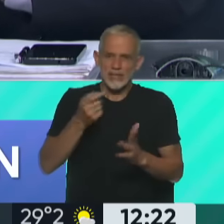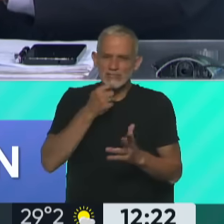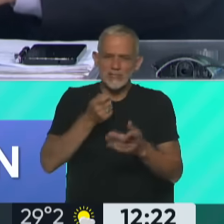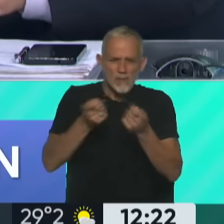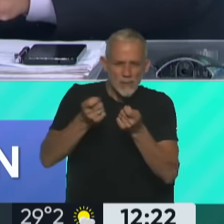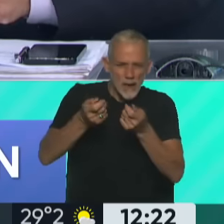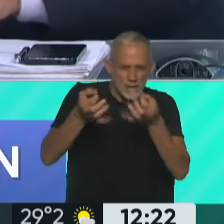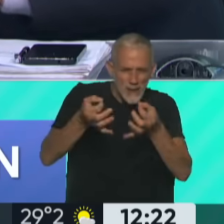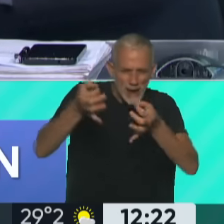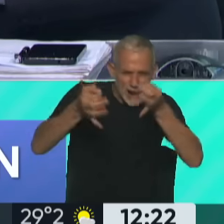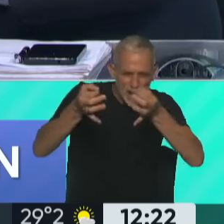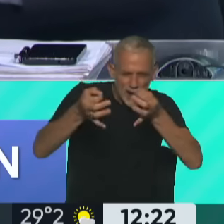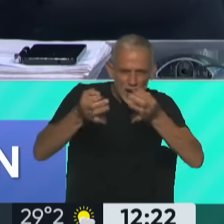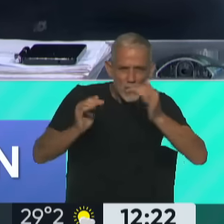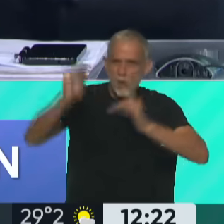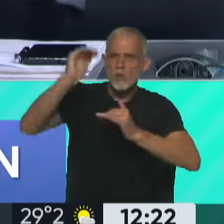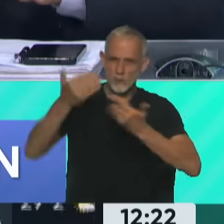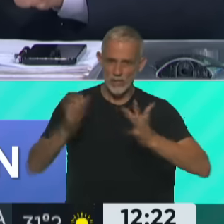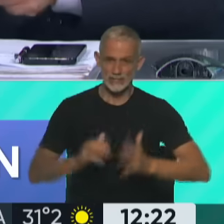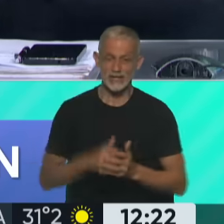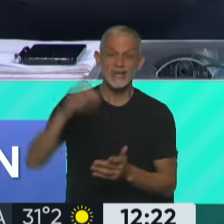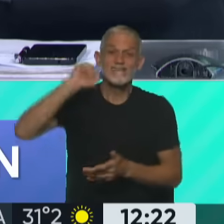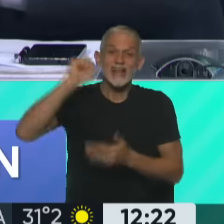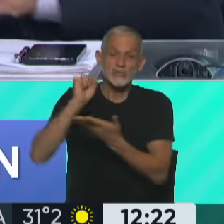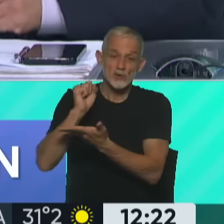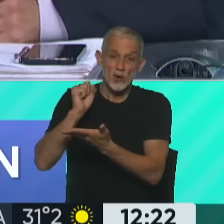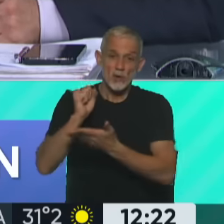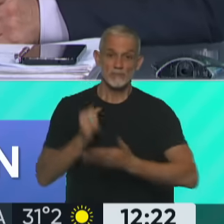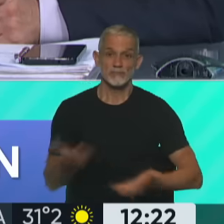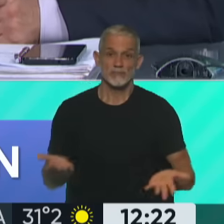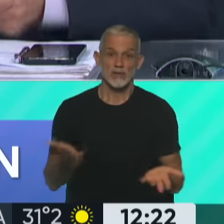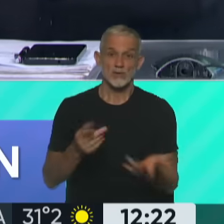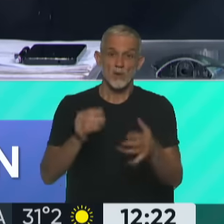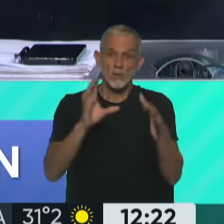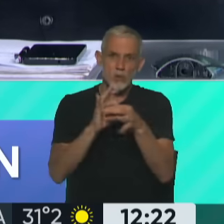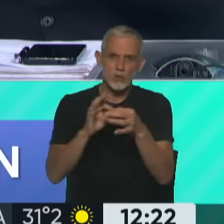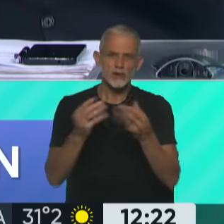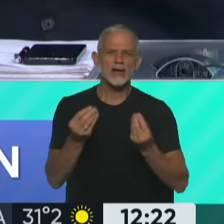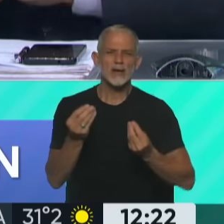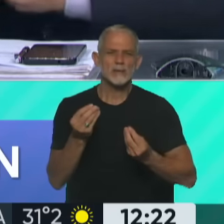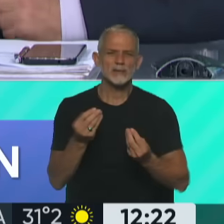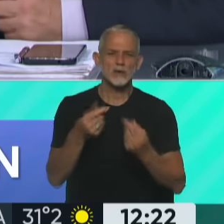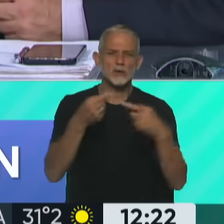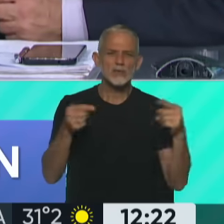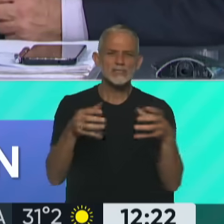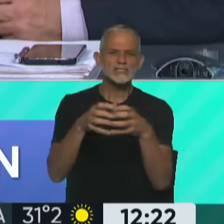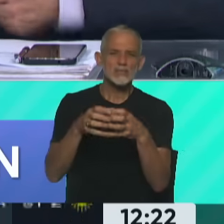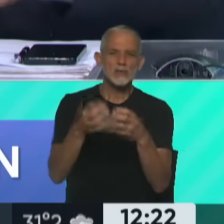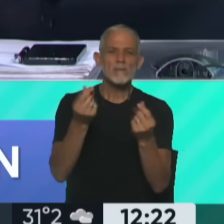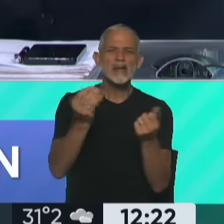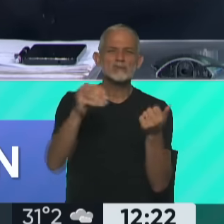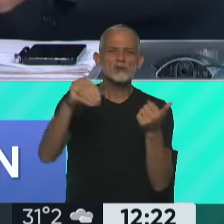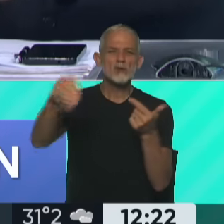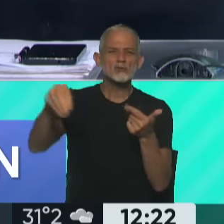con equilibrio. Porque después está el tema de la inflación que está vinculado a estos factores. ¿Qué va a pasar con los sectores formadores de